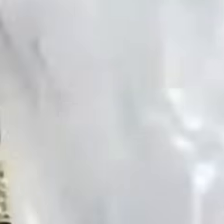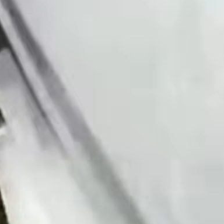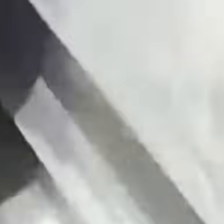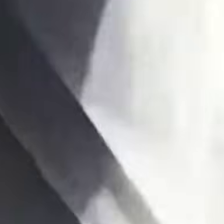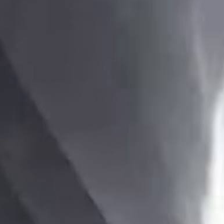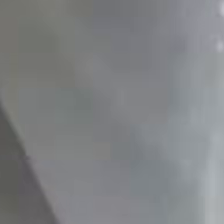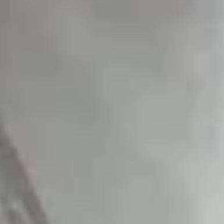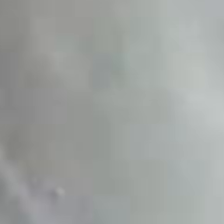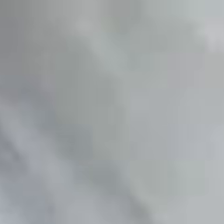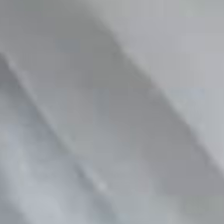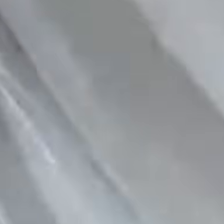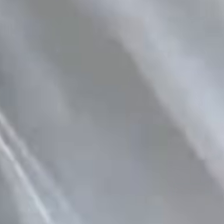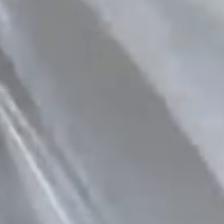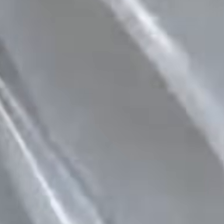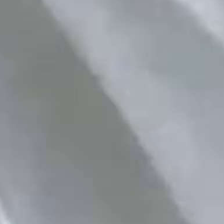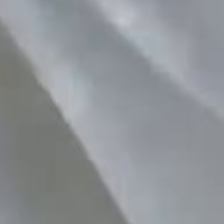Pues